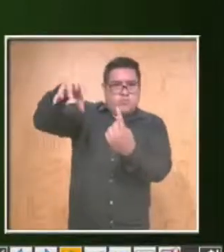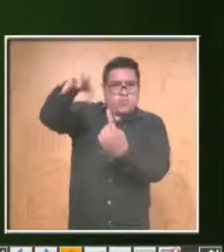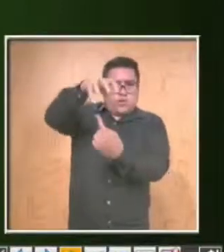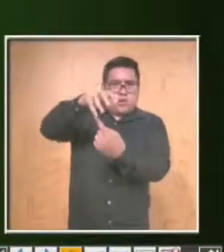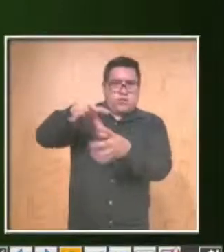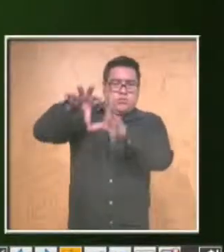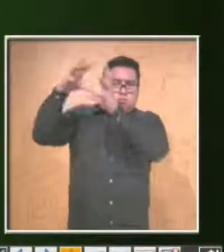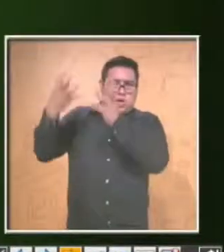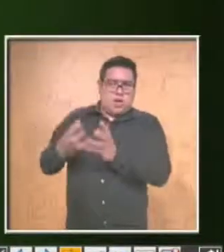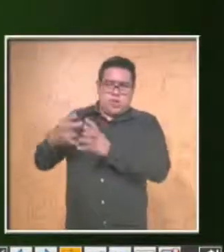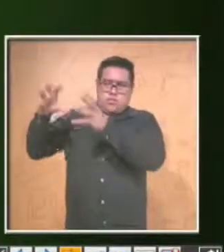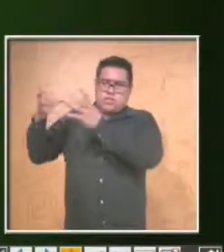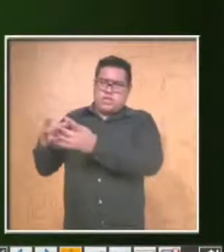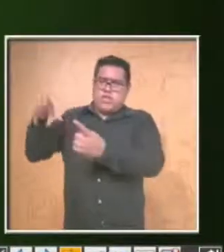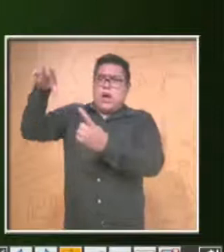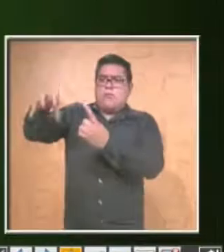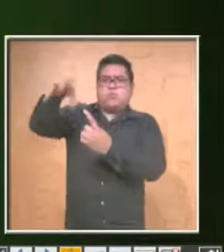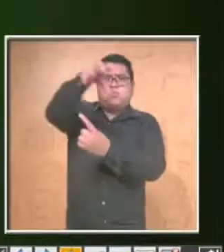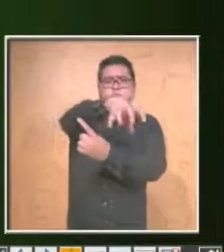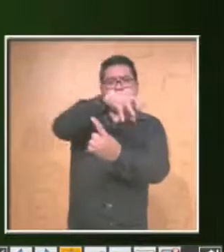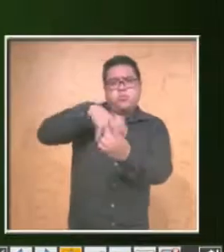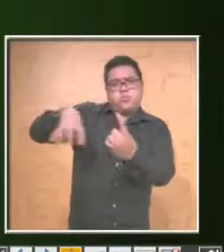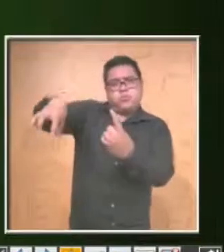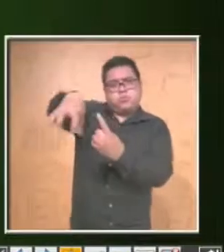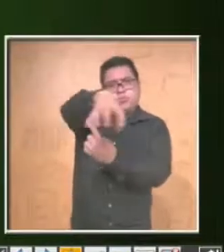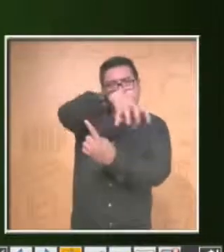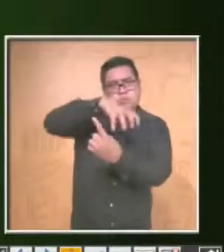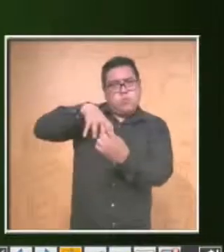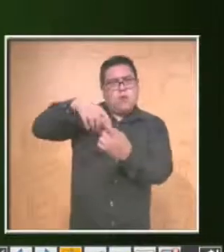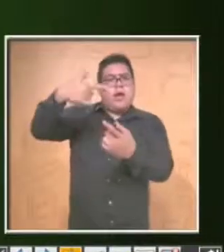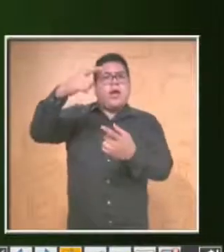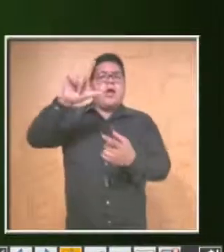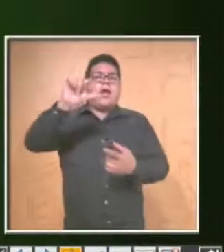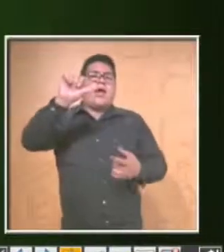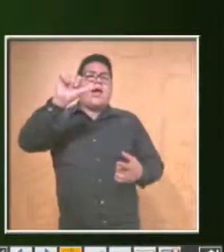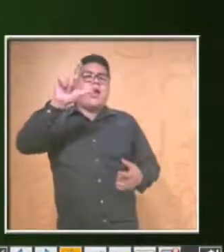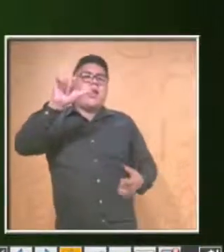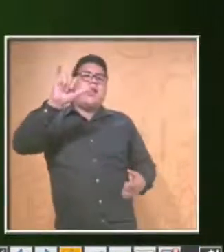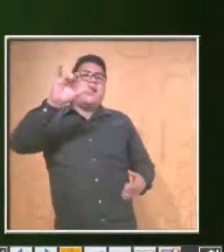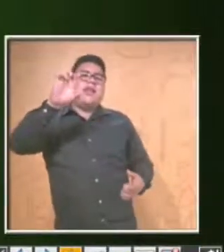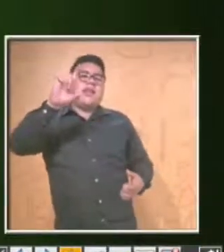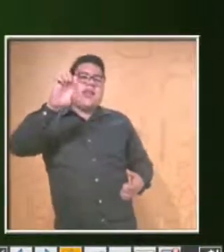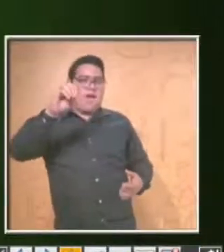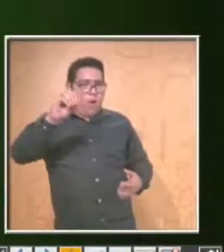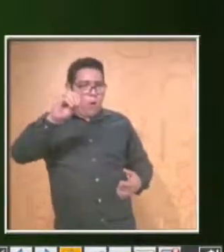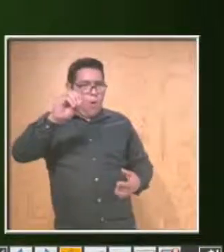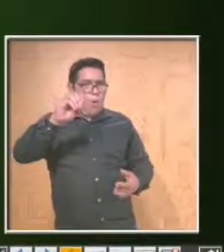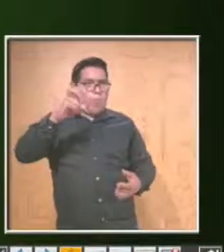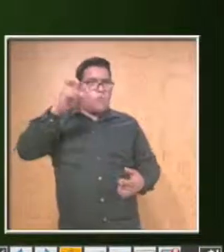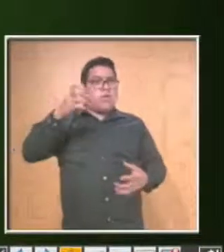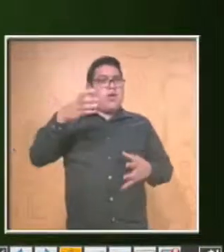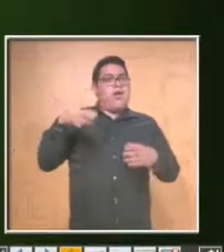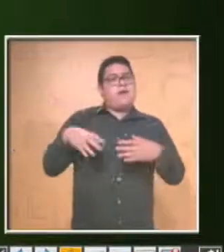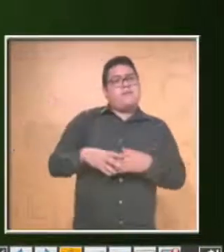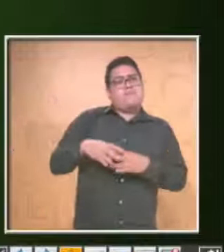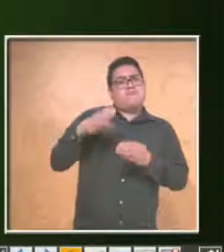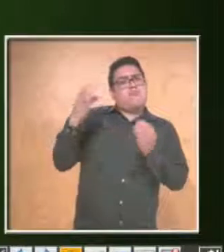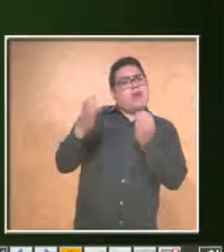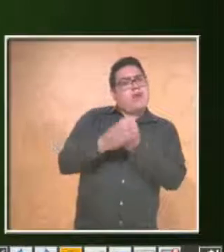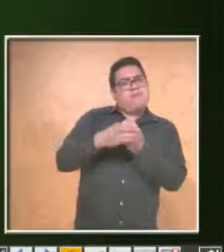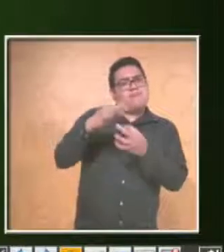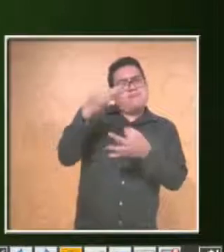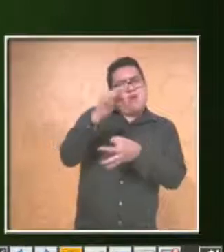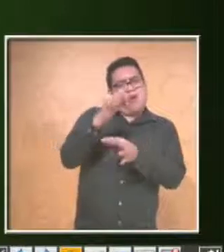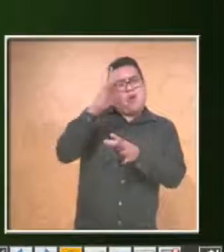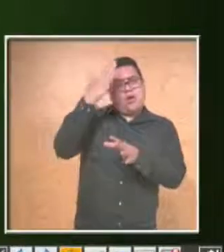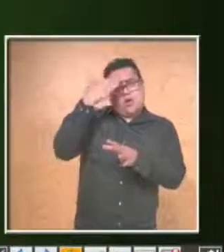planetario. Aparece también Galileo, que en clase de biología quizá revisaron,